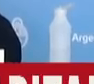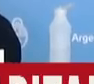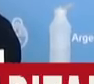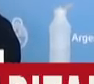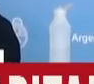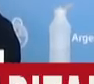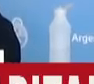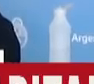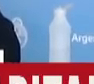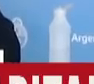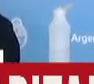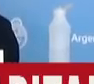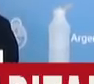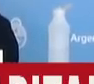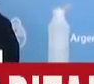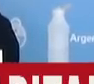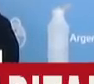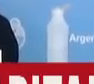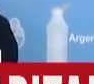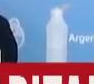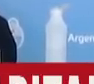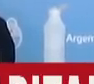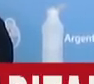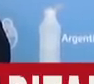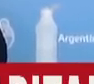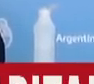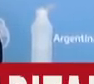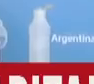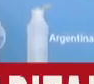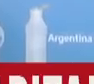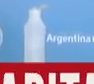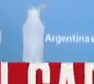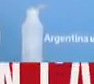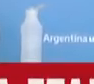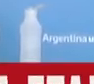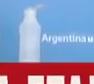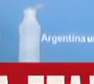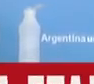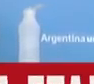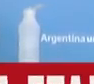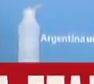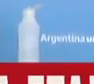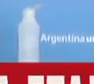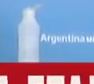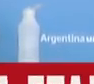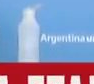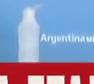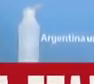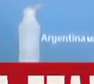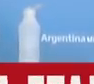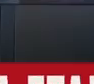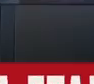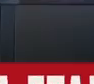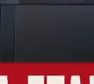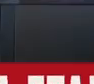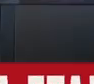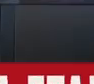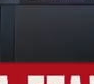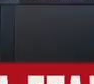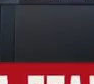pasar estas 6 semanas que nos quedan, más o menos, a ojímetro, dicen las autoridades, en las que el sistema de salud va a entrar en tensión.